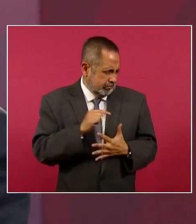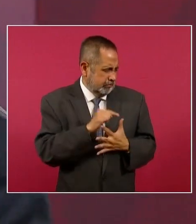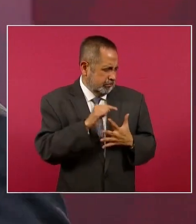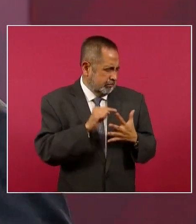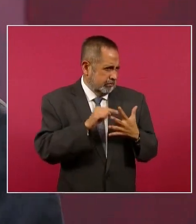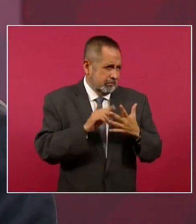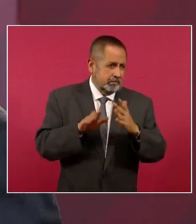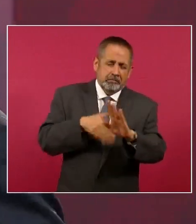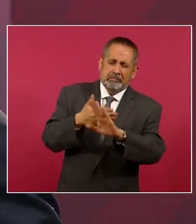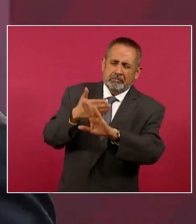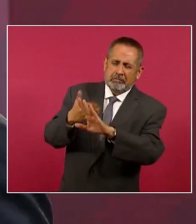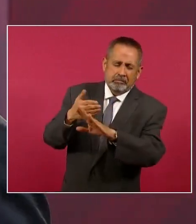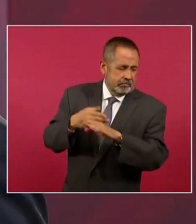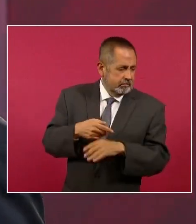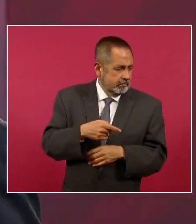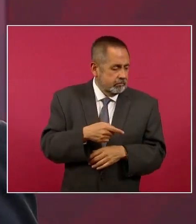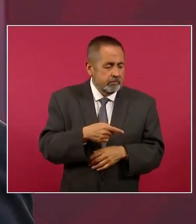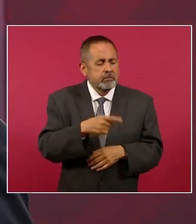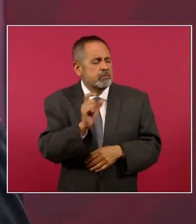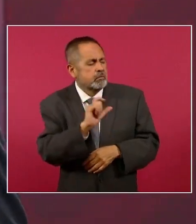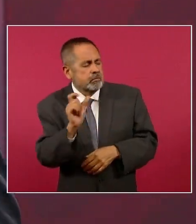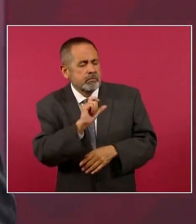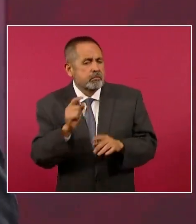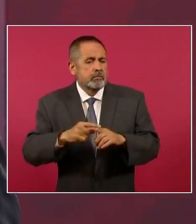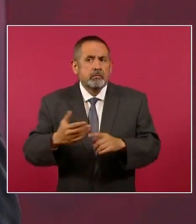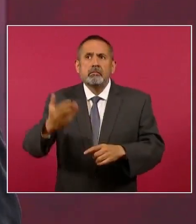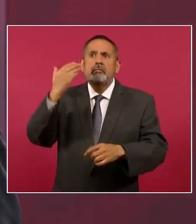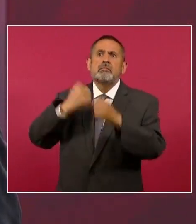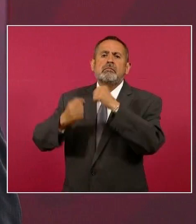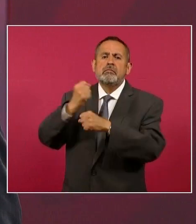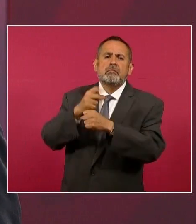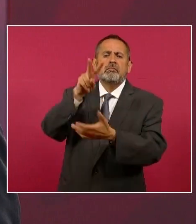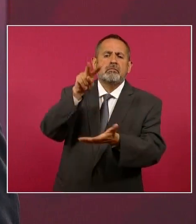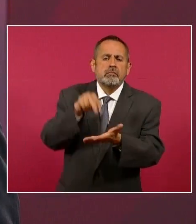de algo que sucedió en el 2000